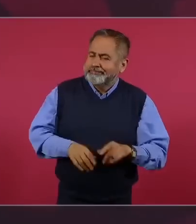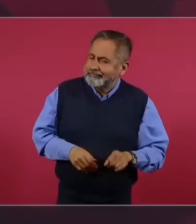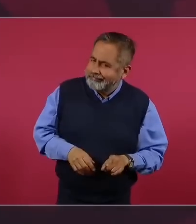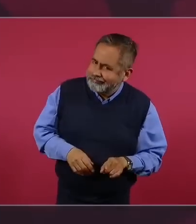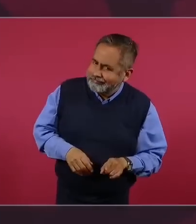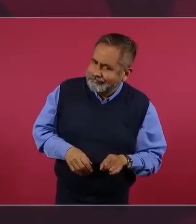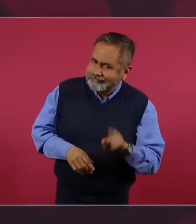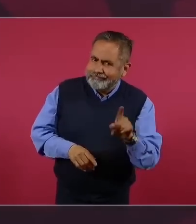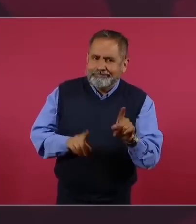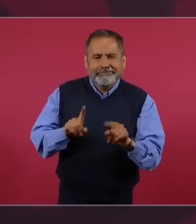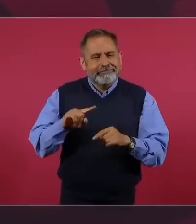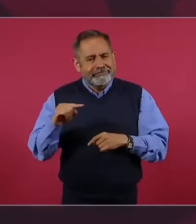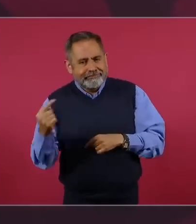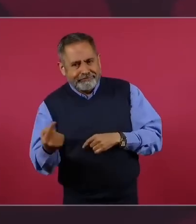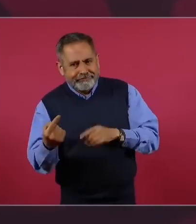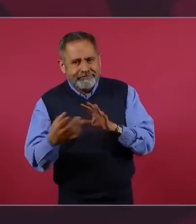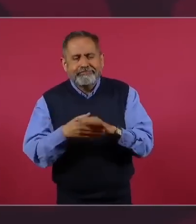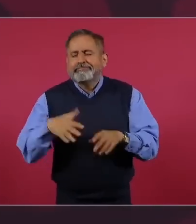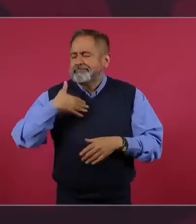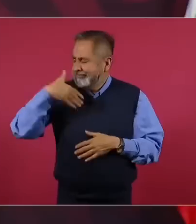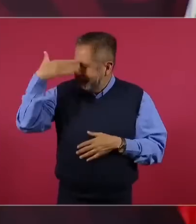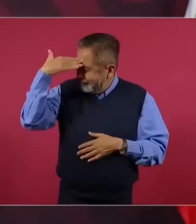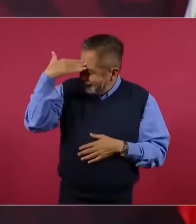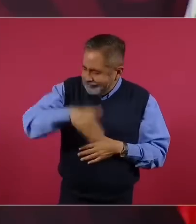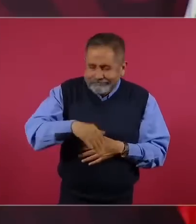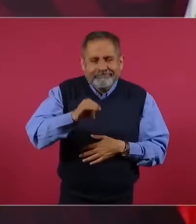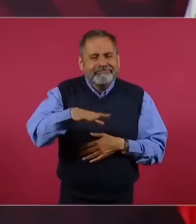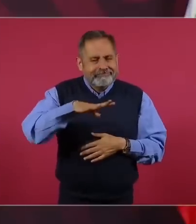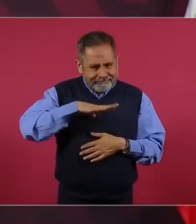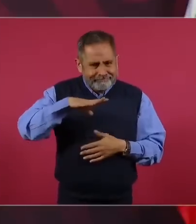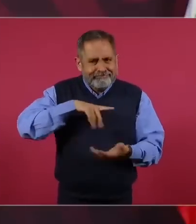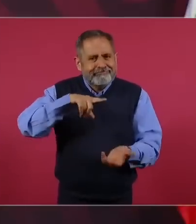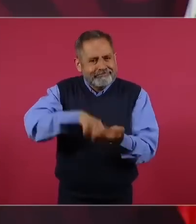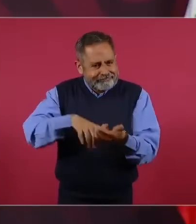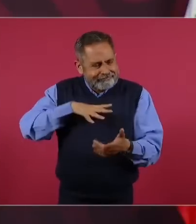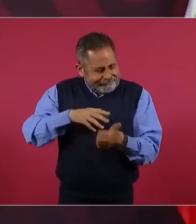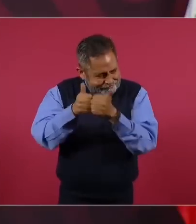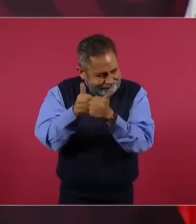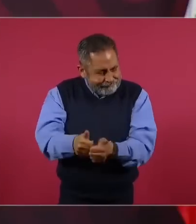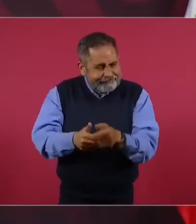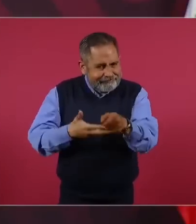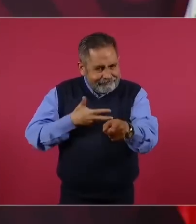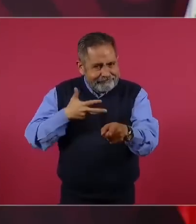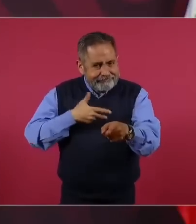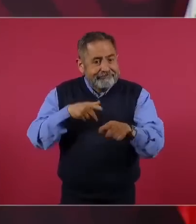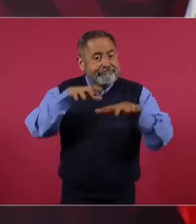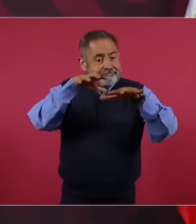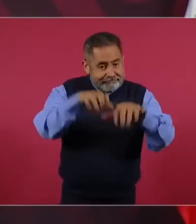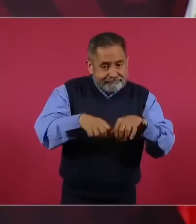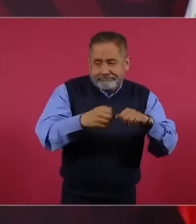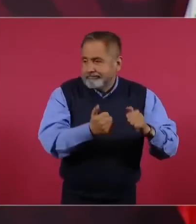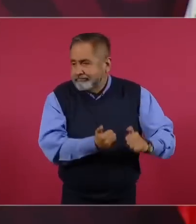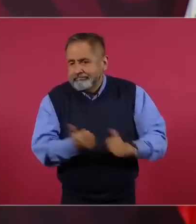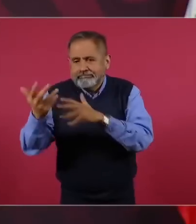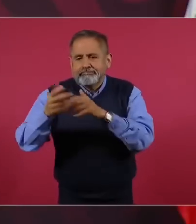cuando por otro lado se sabe que sí estuvieron y que de ahí se los llevaron.